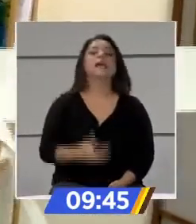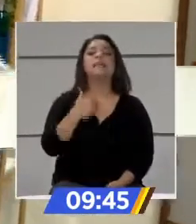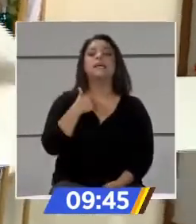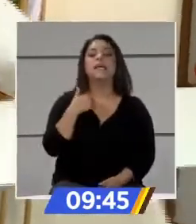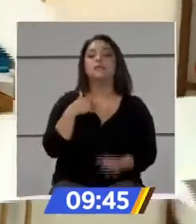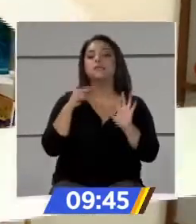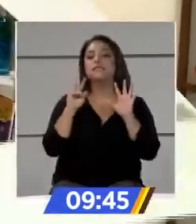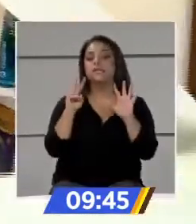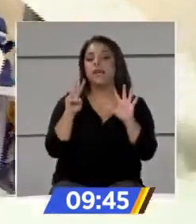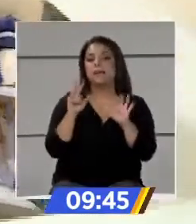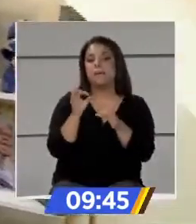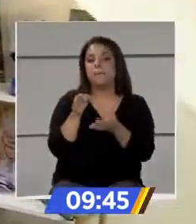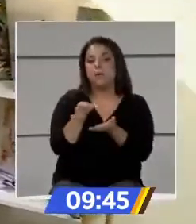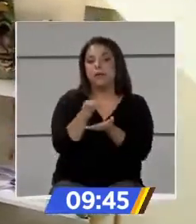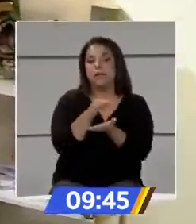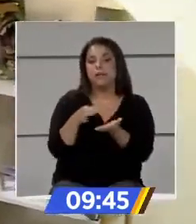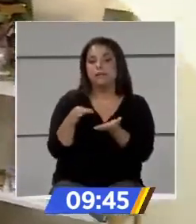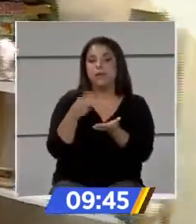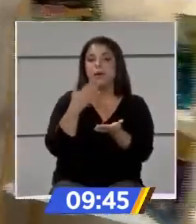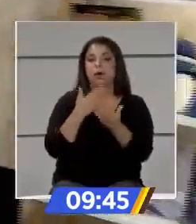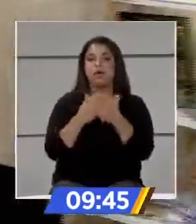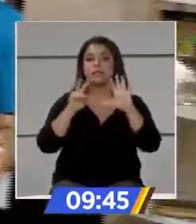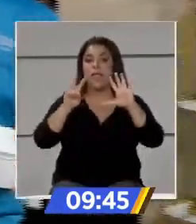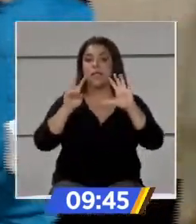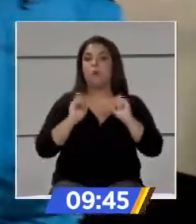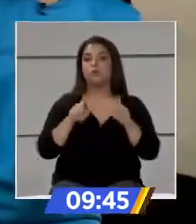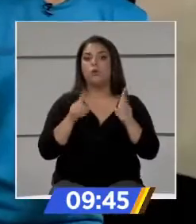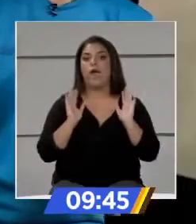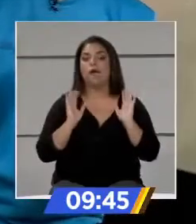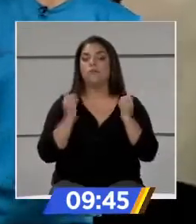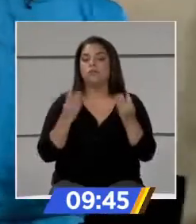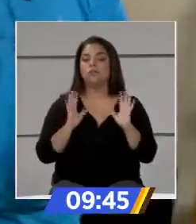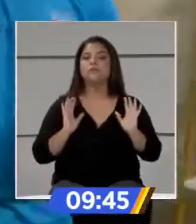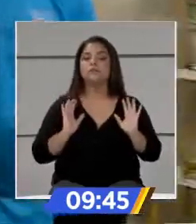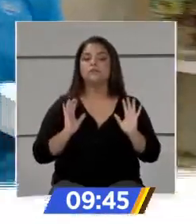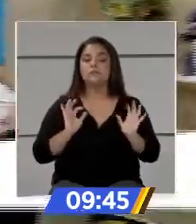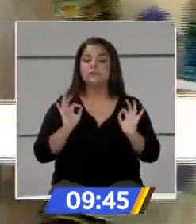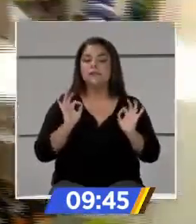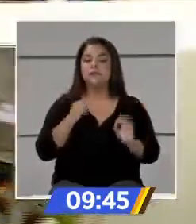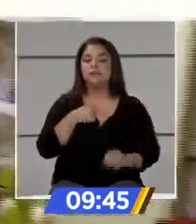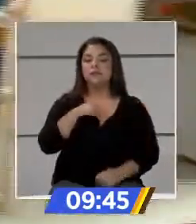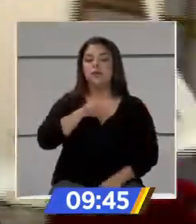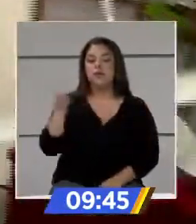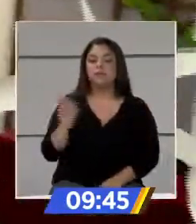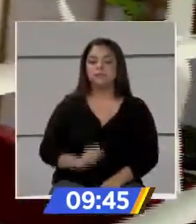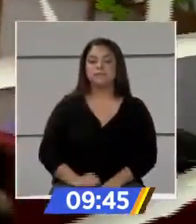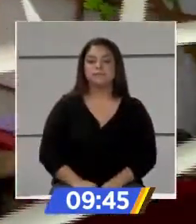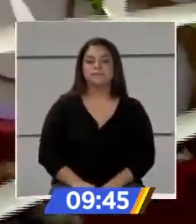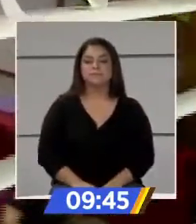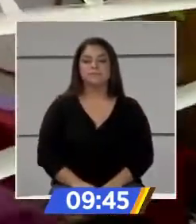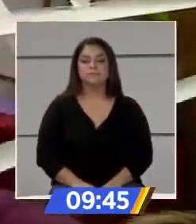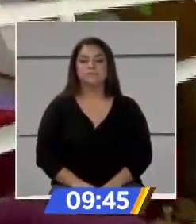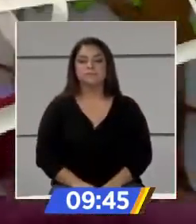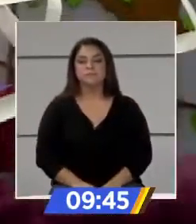1, 2, 3, 4, 5, 6, 7 bolitas. Ok, 7 oportunidades. Son bastantes. Ajá, son voy muchas. Para el otro lado. Vaya para allá. Yo creo que yo